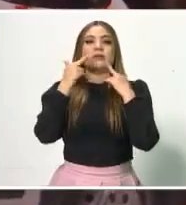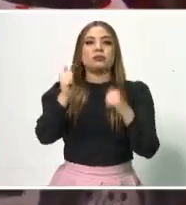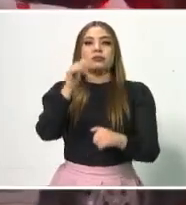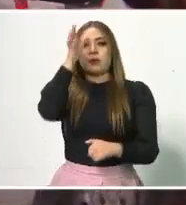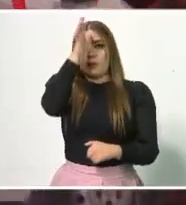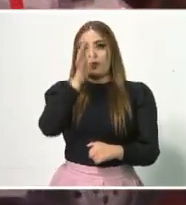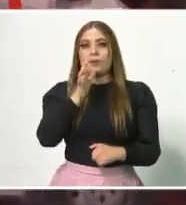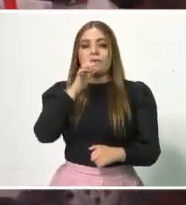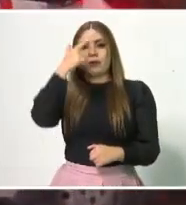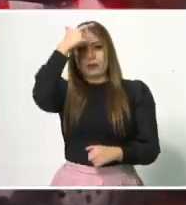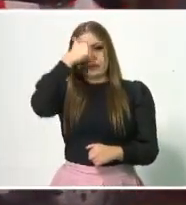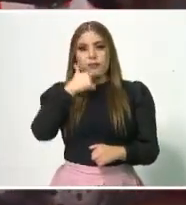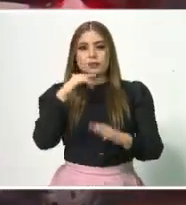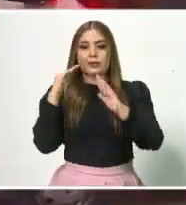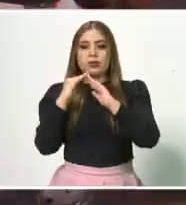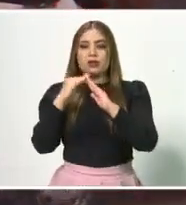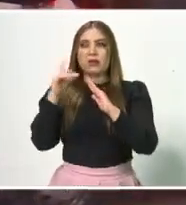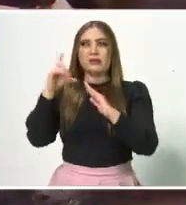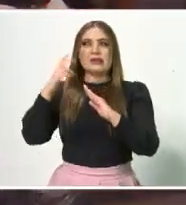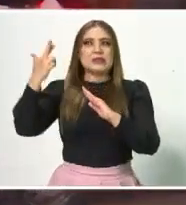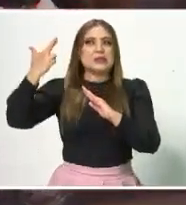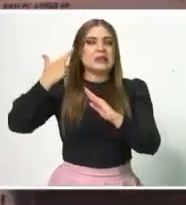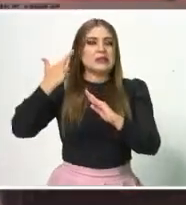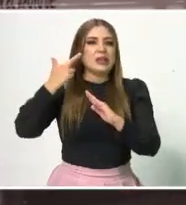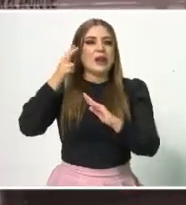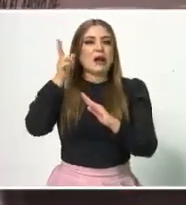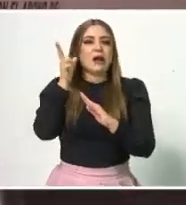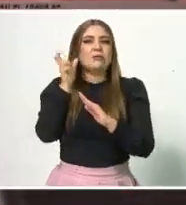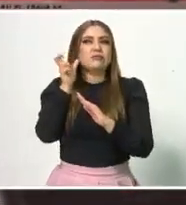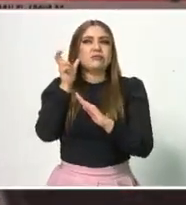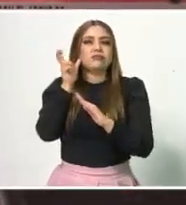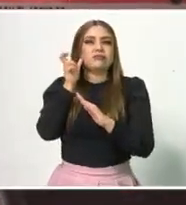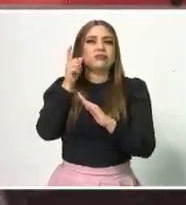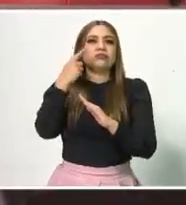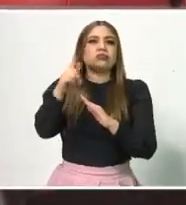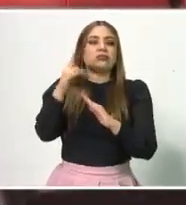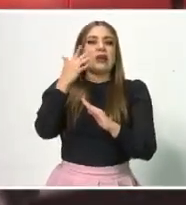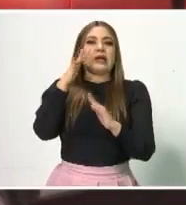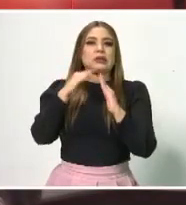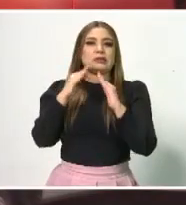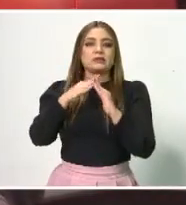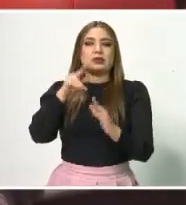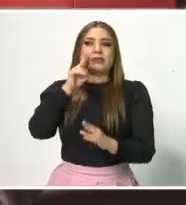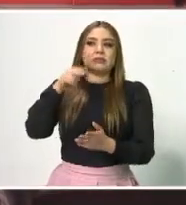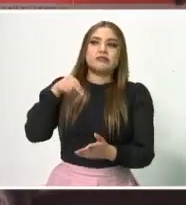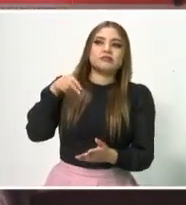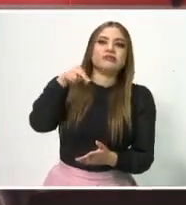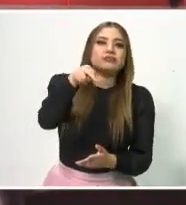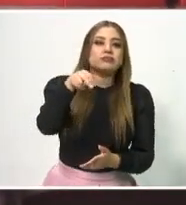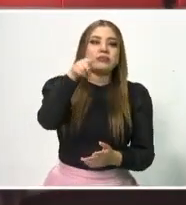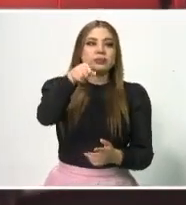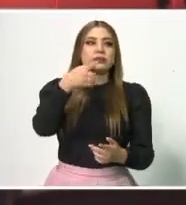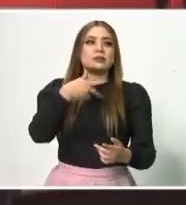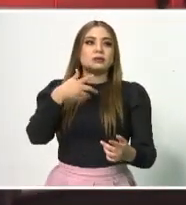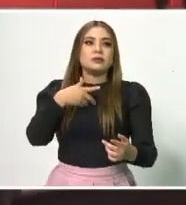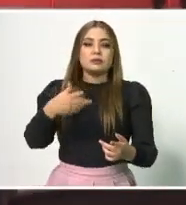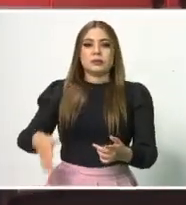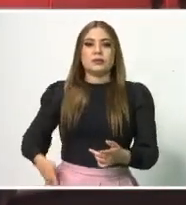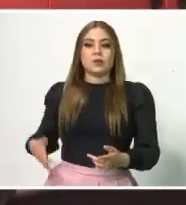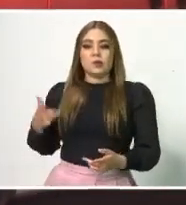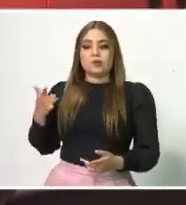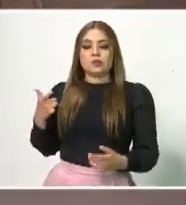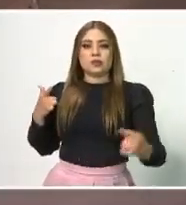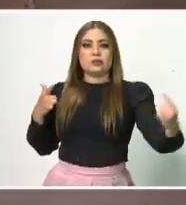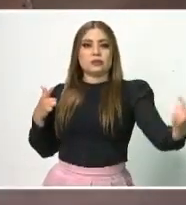domicilio por la noche. Al escuchar ruidos extraños en su propiedad, salió para ver de qué se trataba. El afectado portaba un revólver, el cual